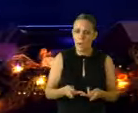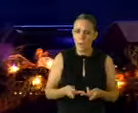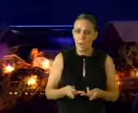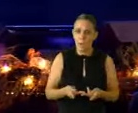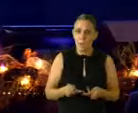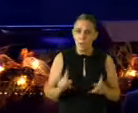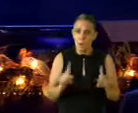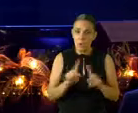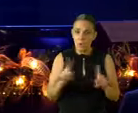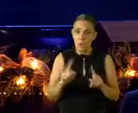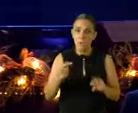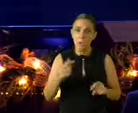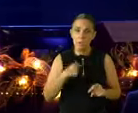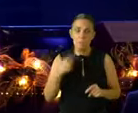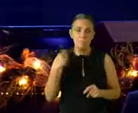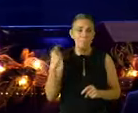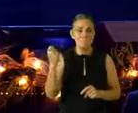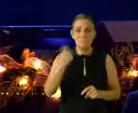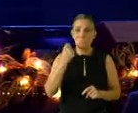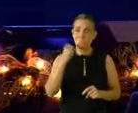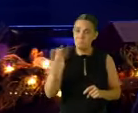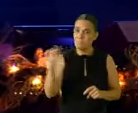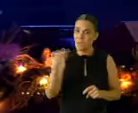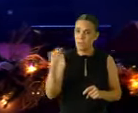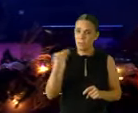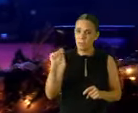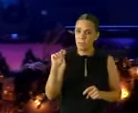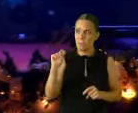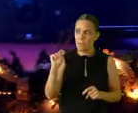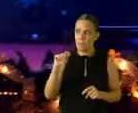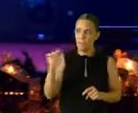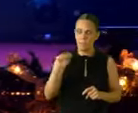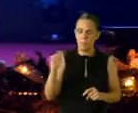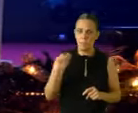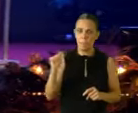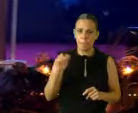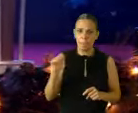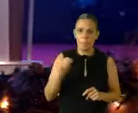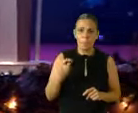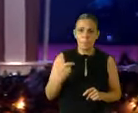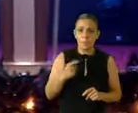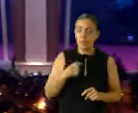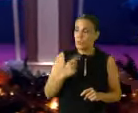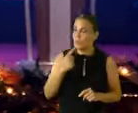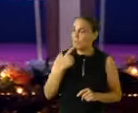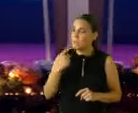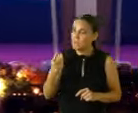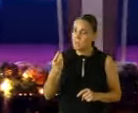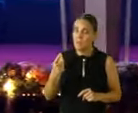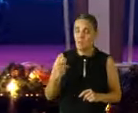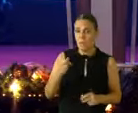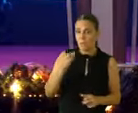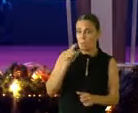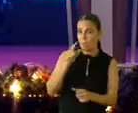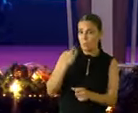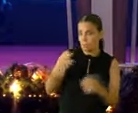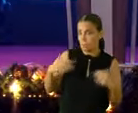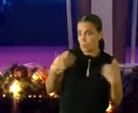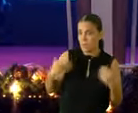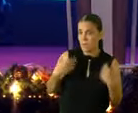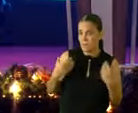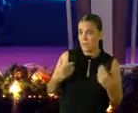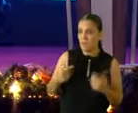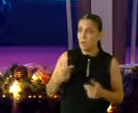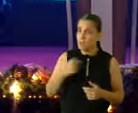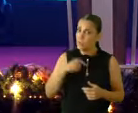que lo diga de aquí, pero es la verdad. Y yo le dije a un muchacho, mira, yo tengo que ir al baño. Me dijo, aquí no hay baño, aquí está todo cerrado porque el turismo